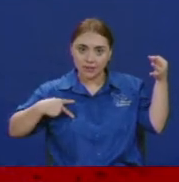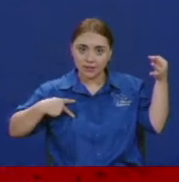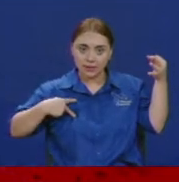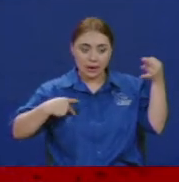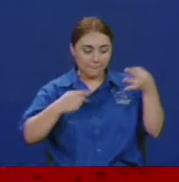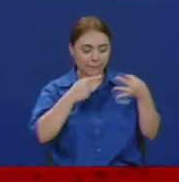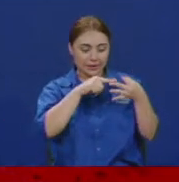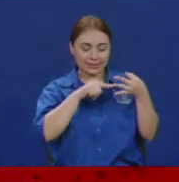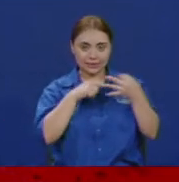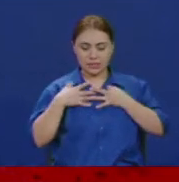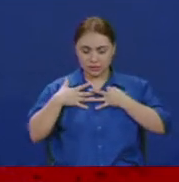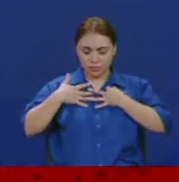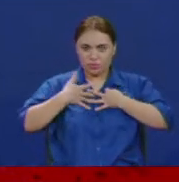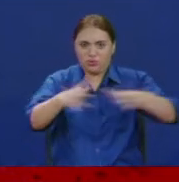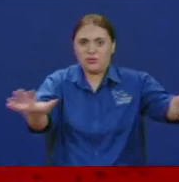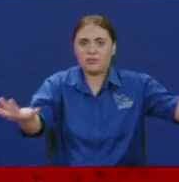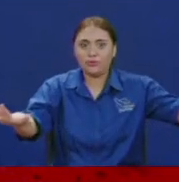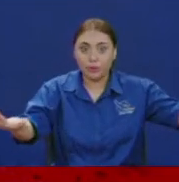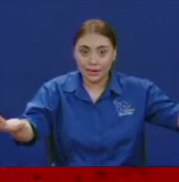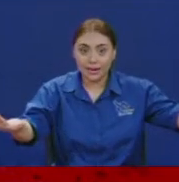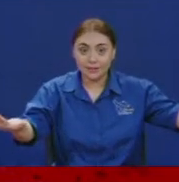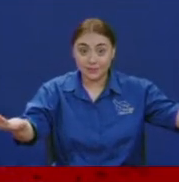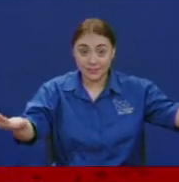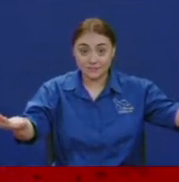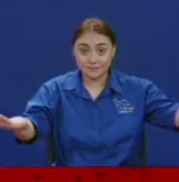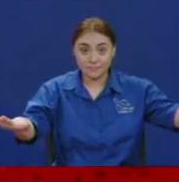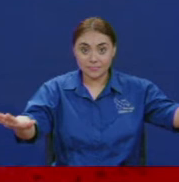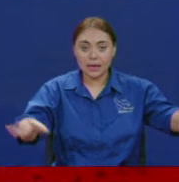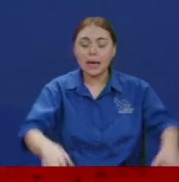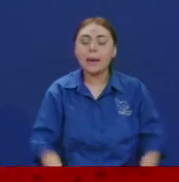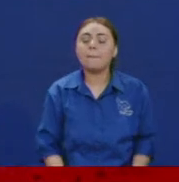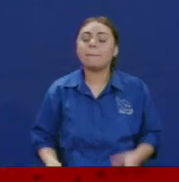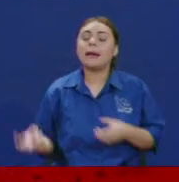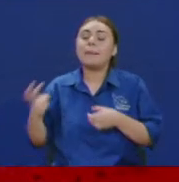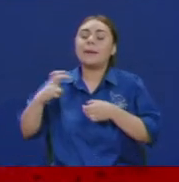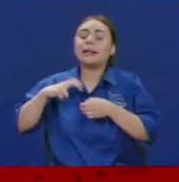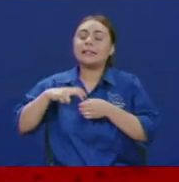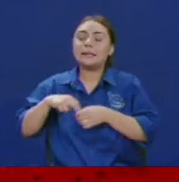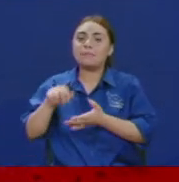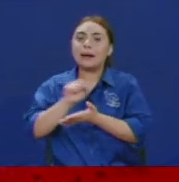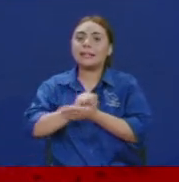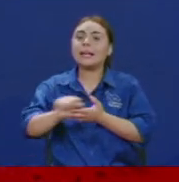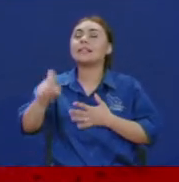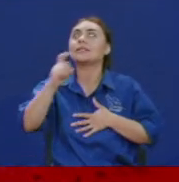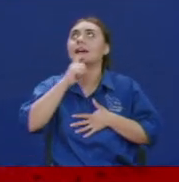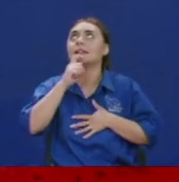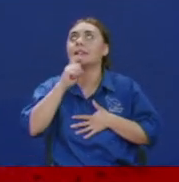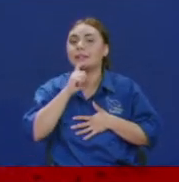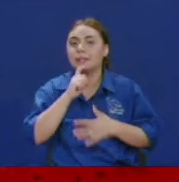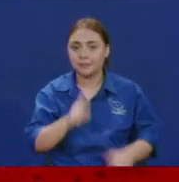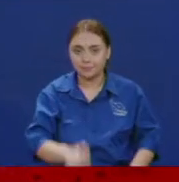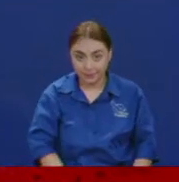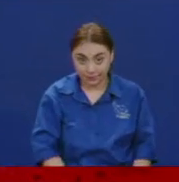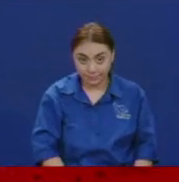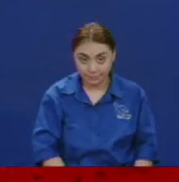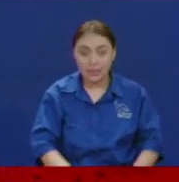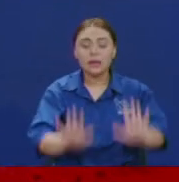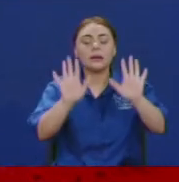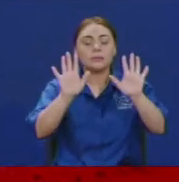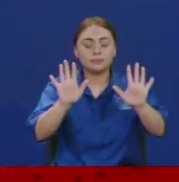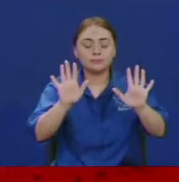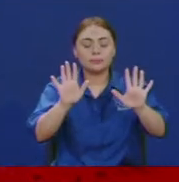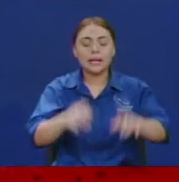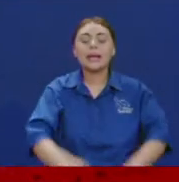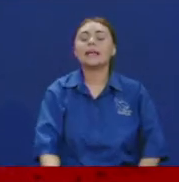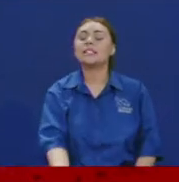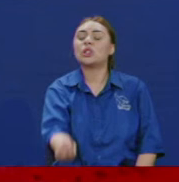poder participar de la Pascua nuestra, que se llama Jesucristo. Es decir, comernos